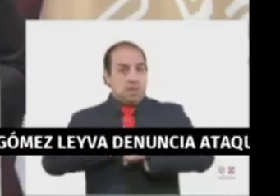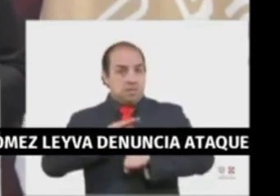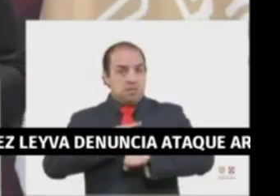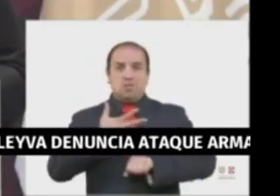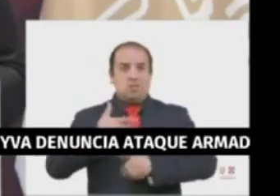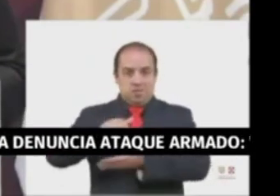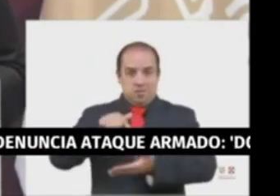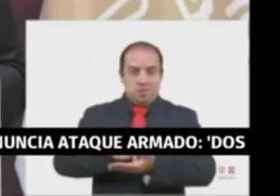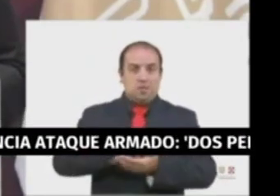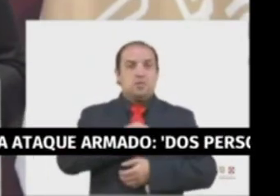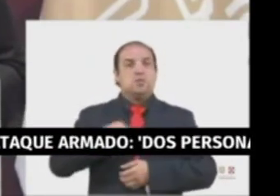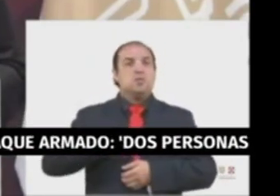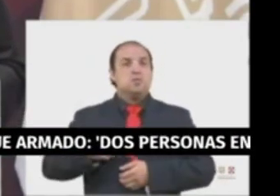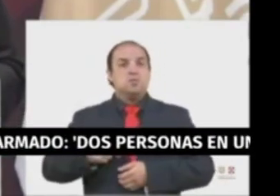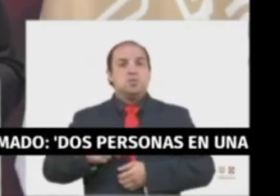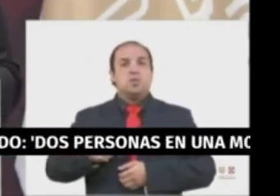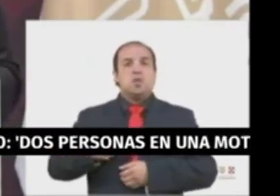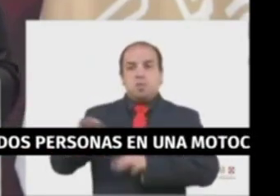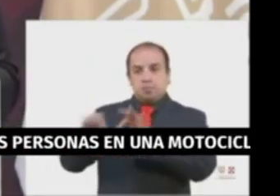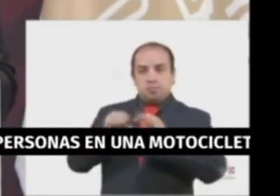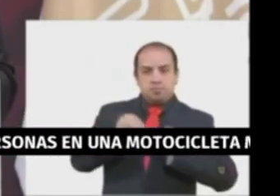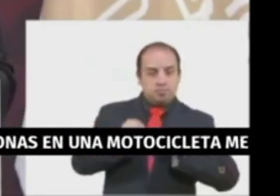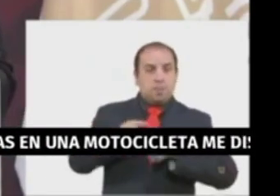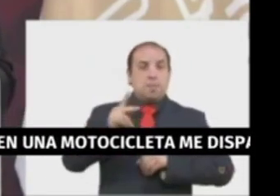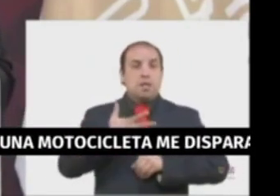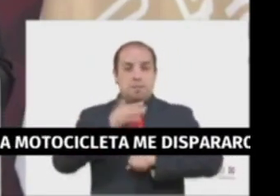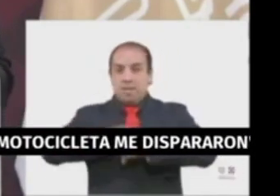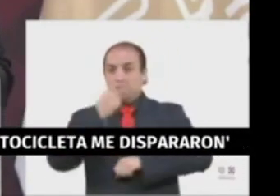más que no están en el lugar y que vamos a recabar,